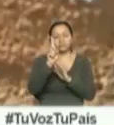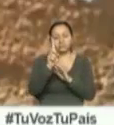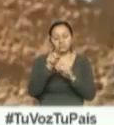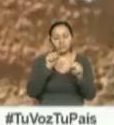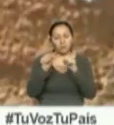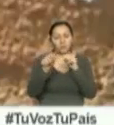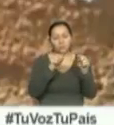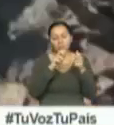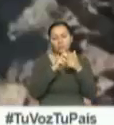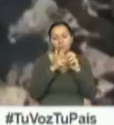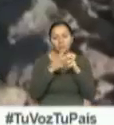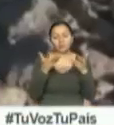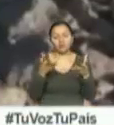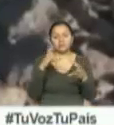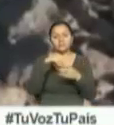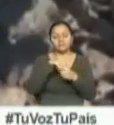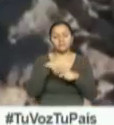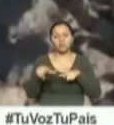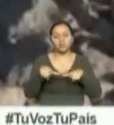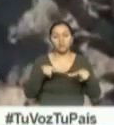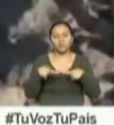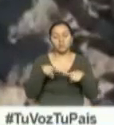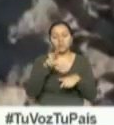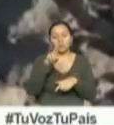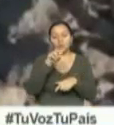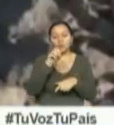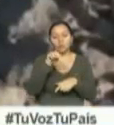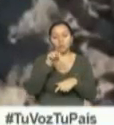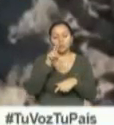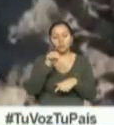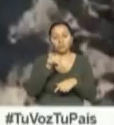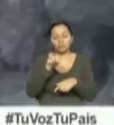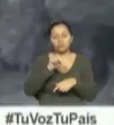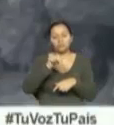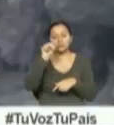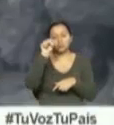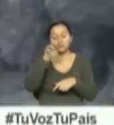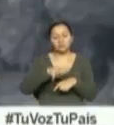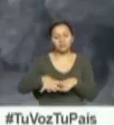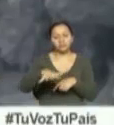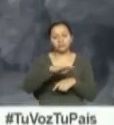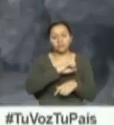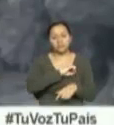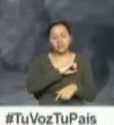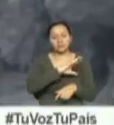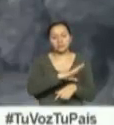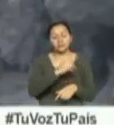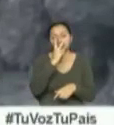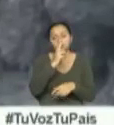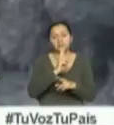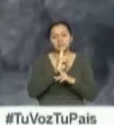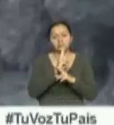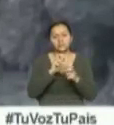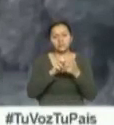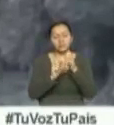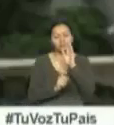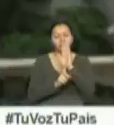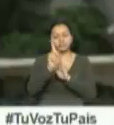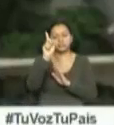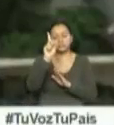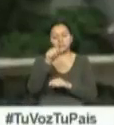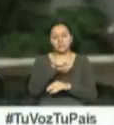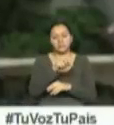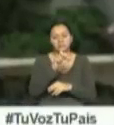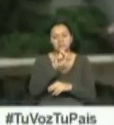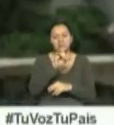bombardeos sobre la localidad de Beit Hanoun, en el norte del territorio palestino, como respuesta al cohete que cayó en